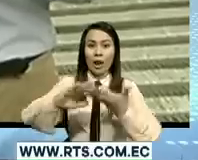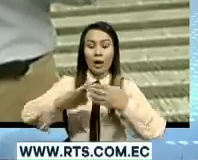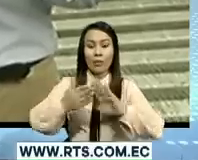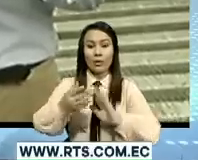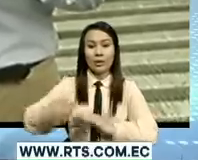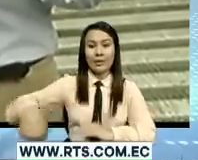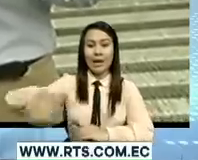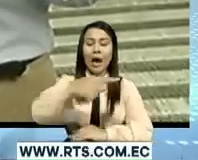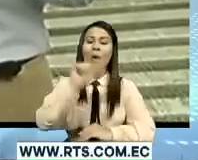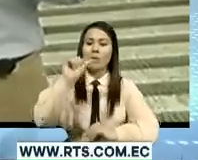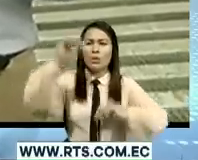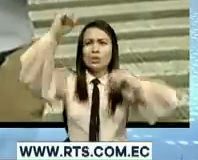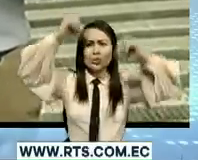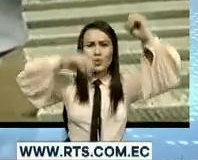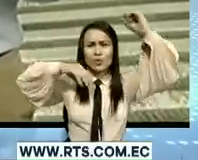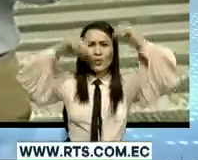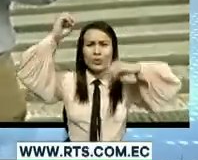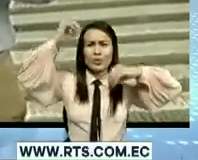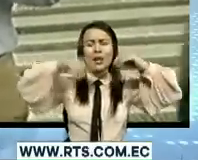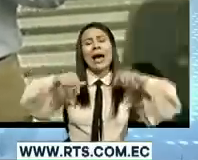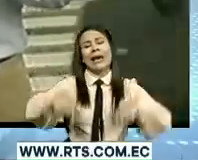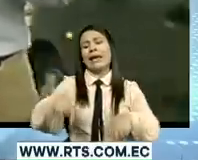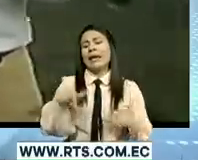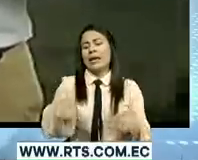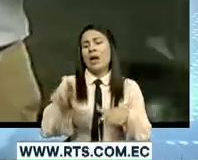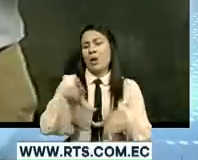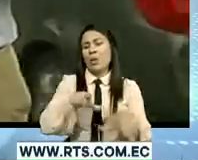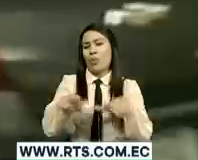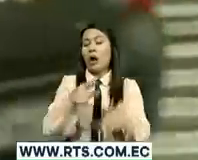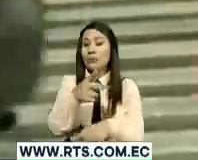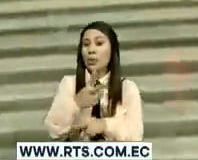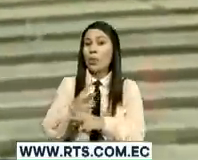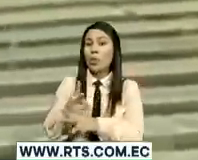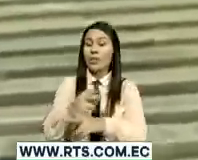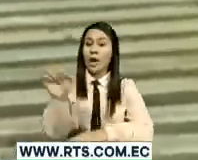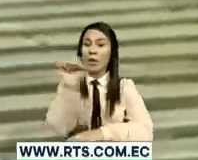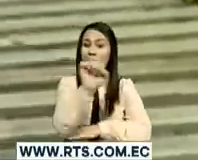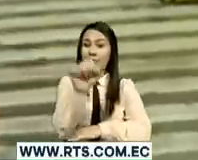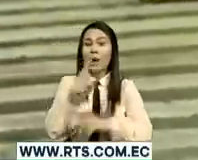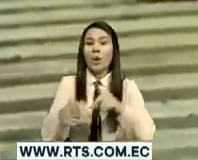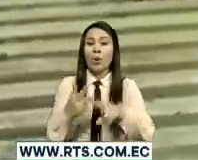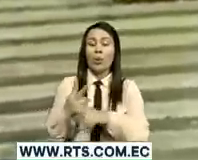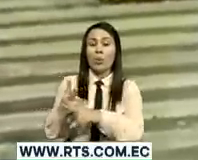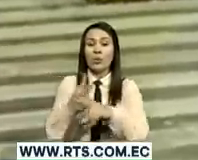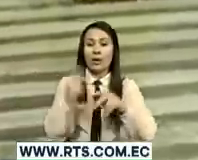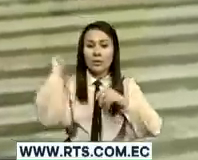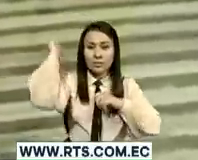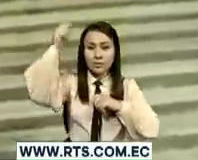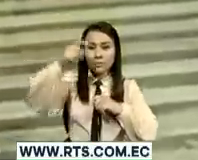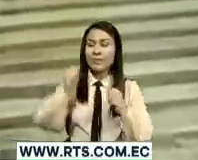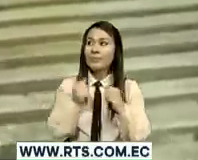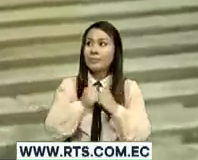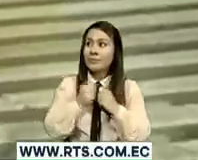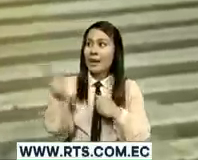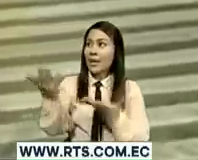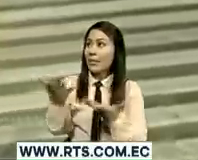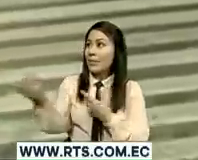está lloviznando en este sector del puerto principal. Tomar las precauciones respectivas para evitar